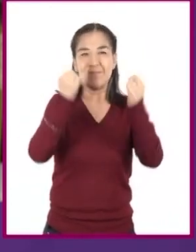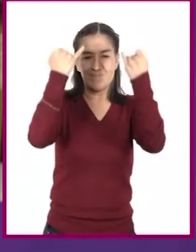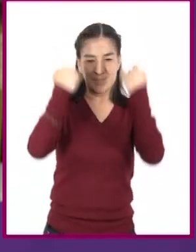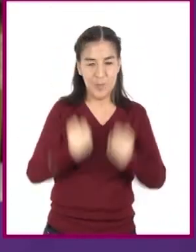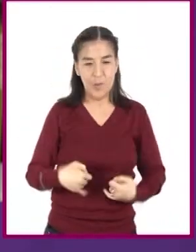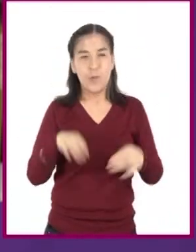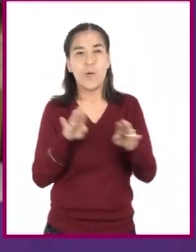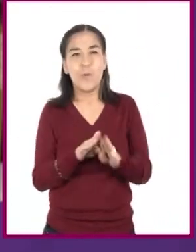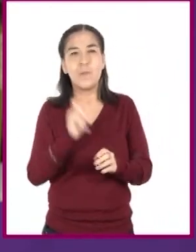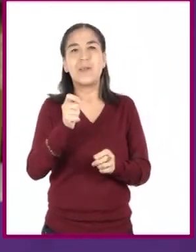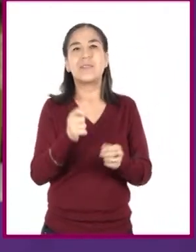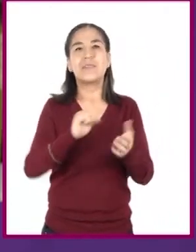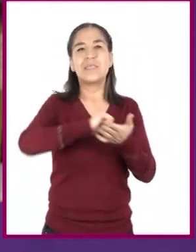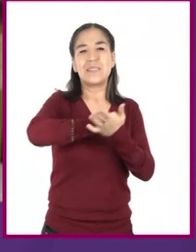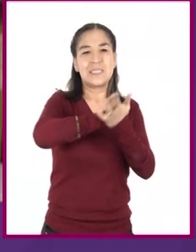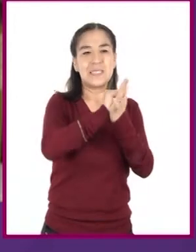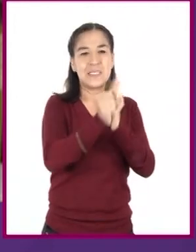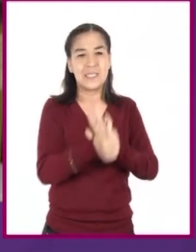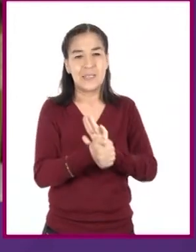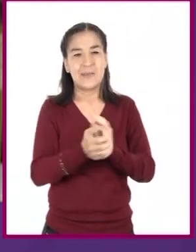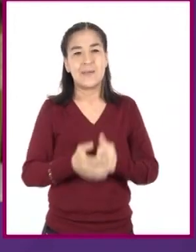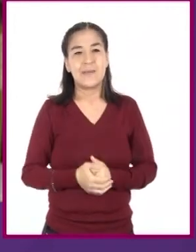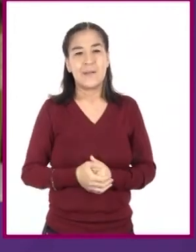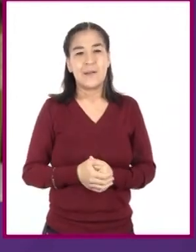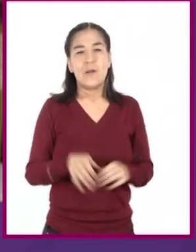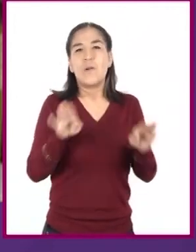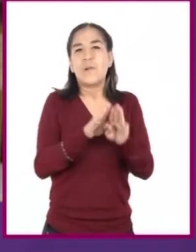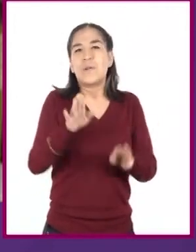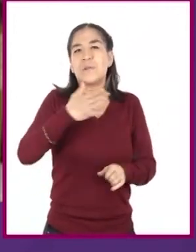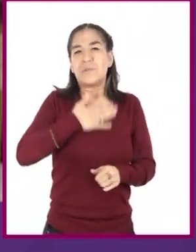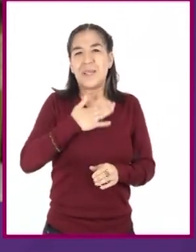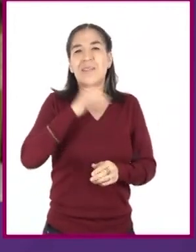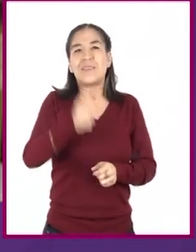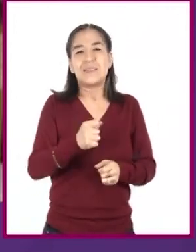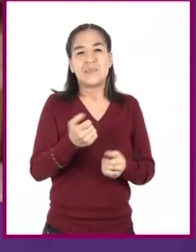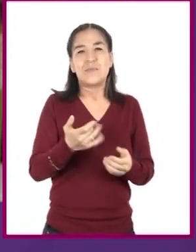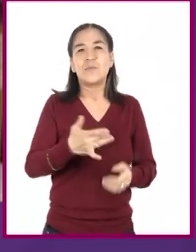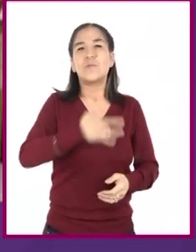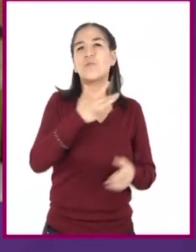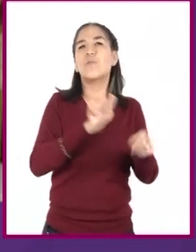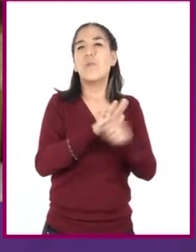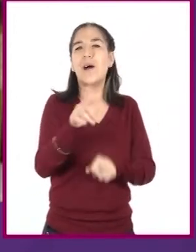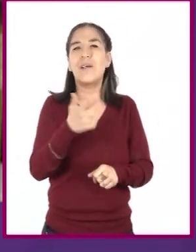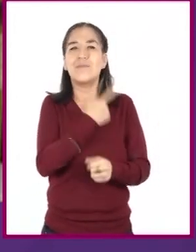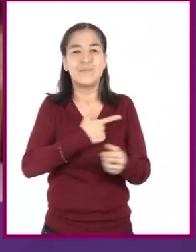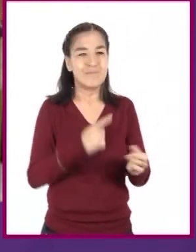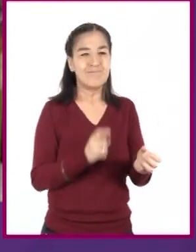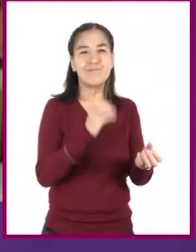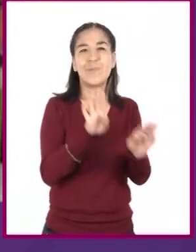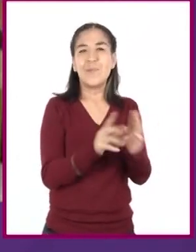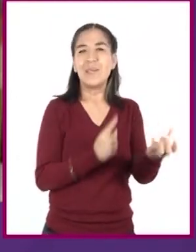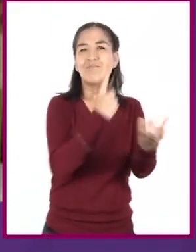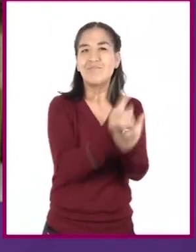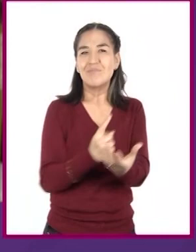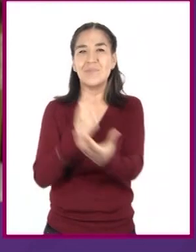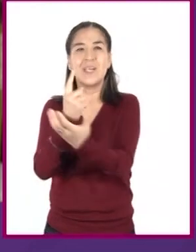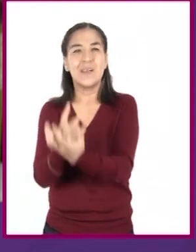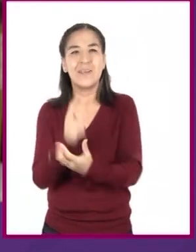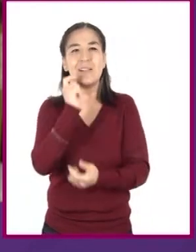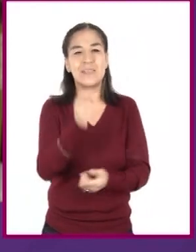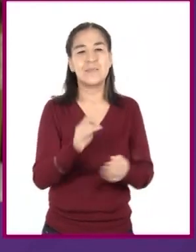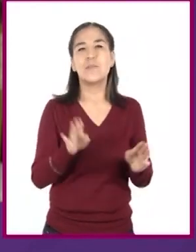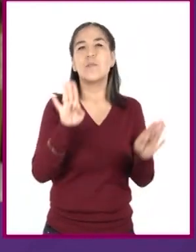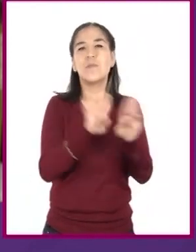de símbolos, a la adscripción a ciertos sectores cercanos, a la pertenencia a